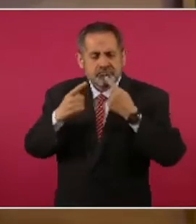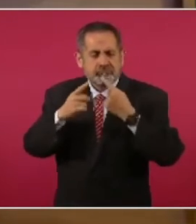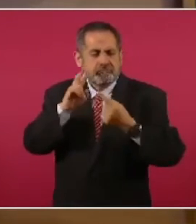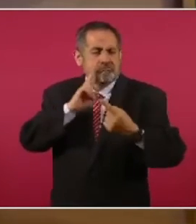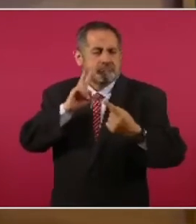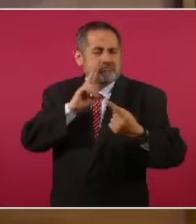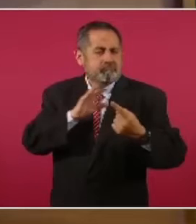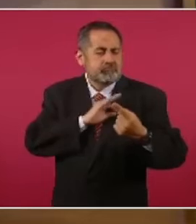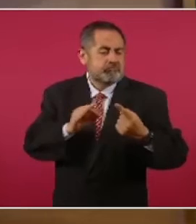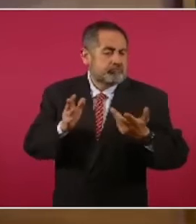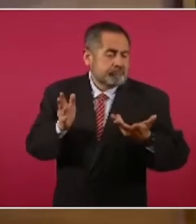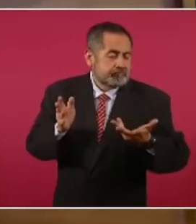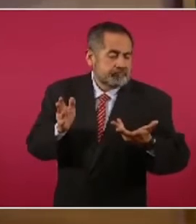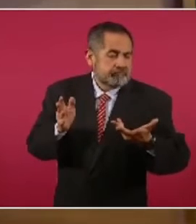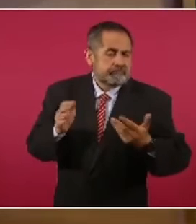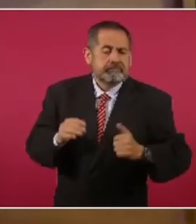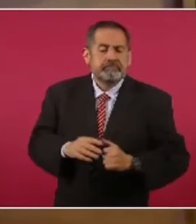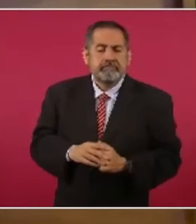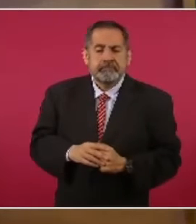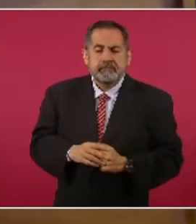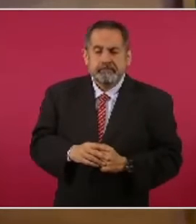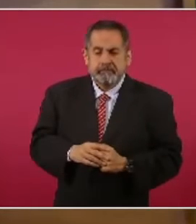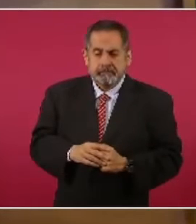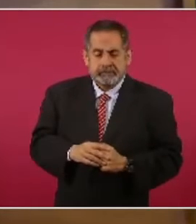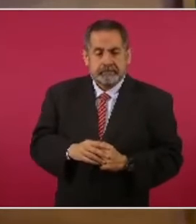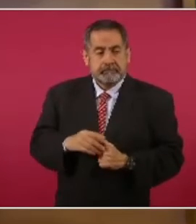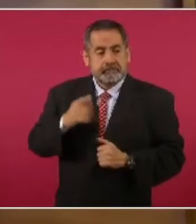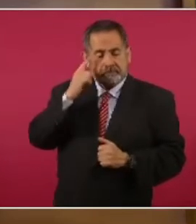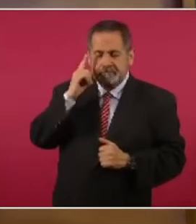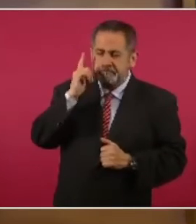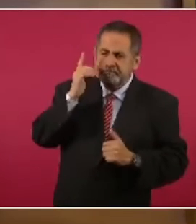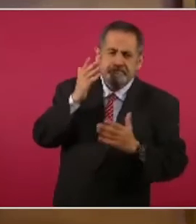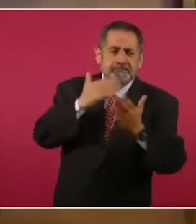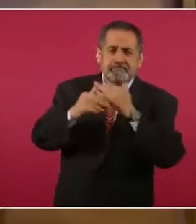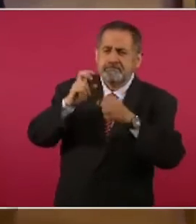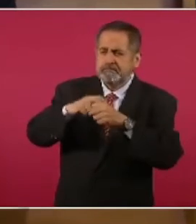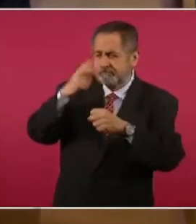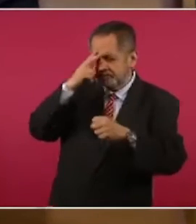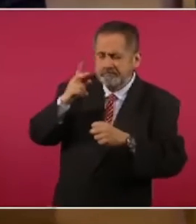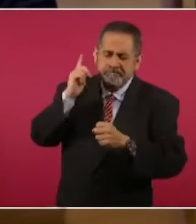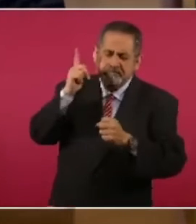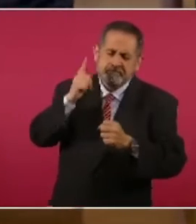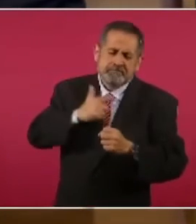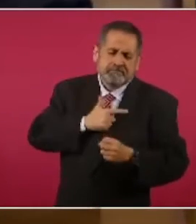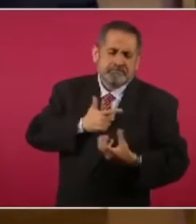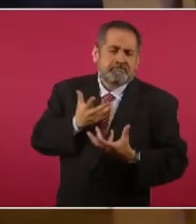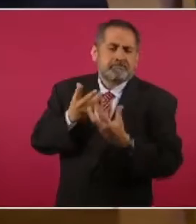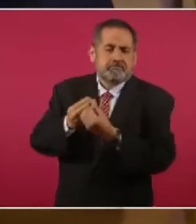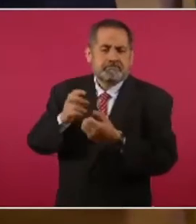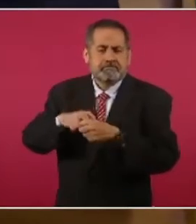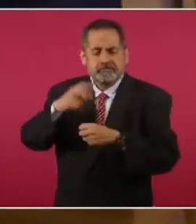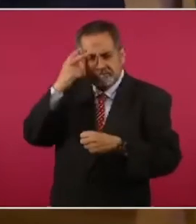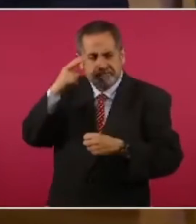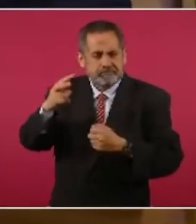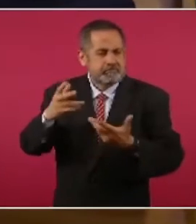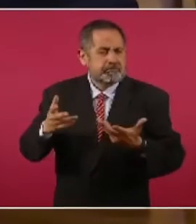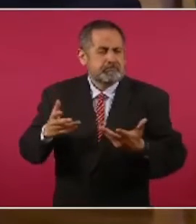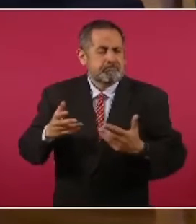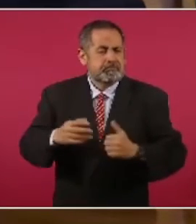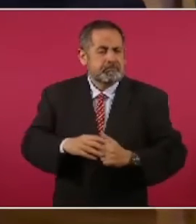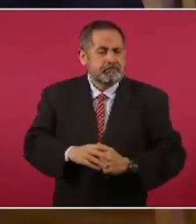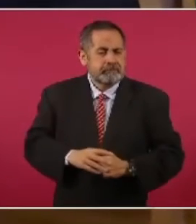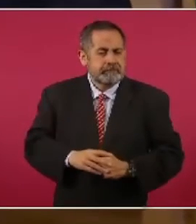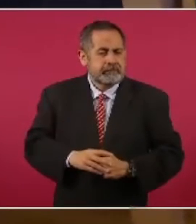êxito extraordinário no México. es un éxito extraordinario en México A sua experiência pode ajudar